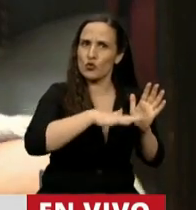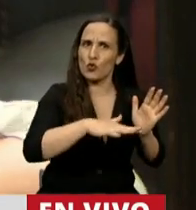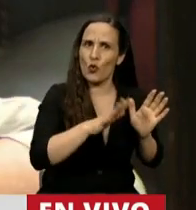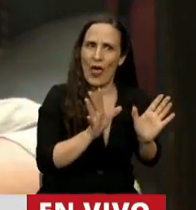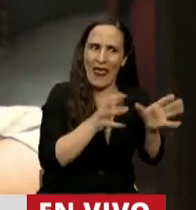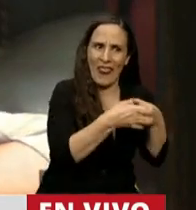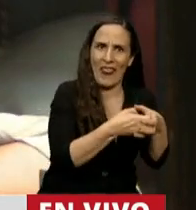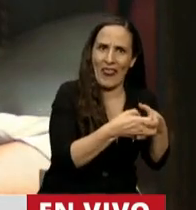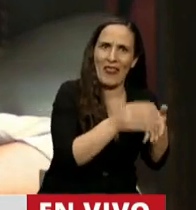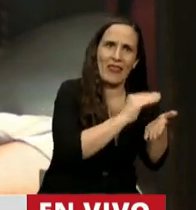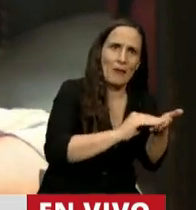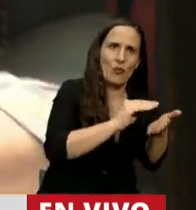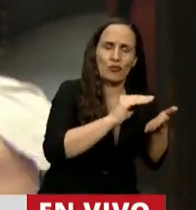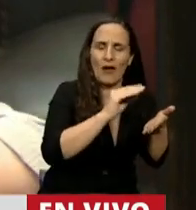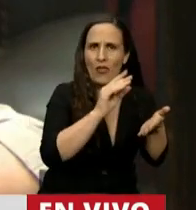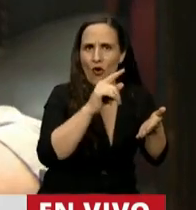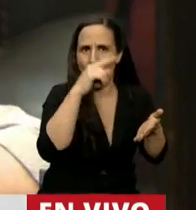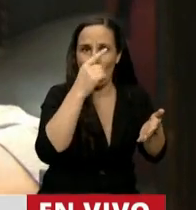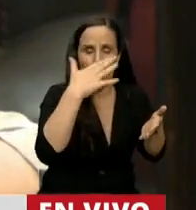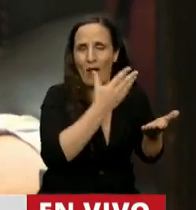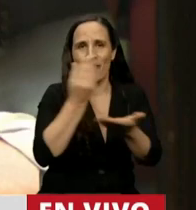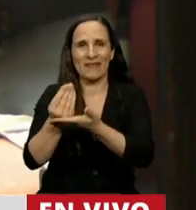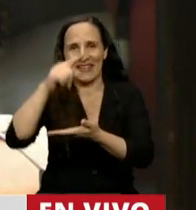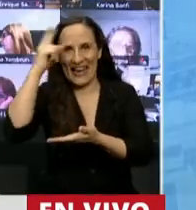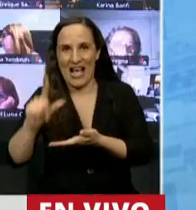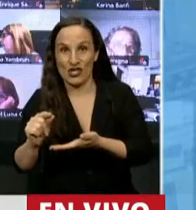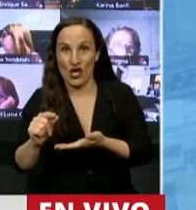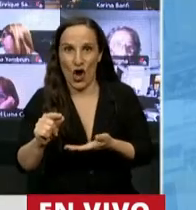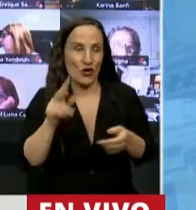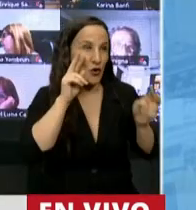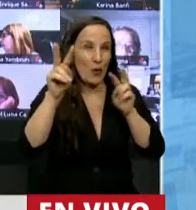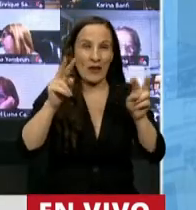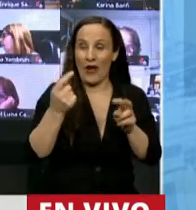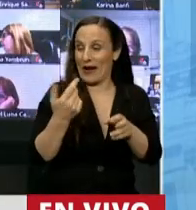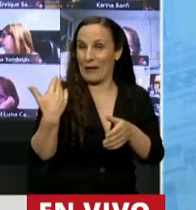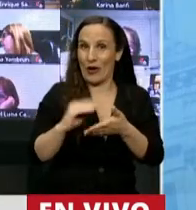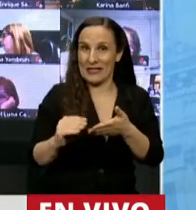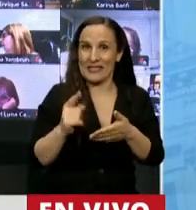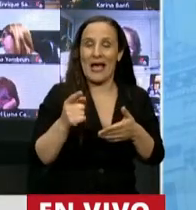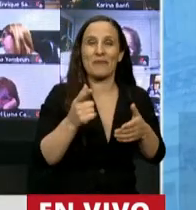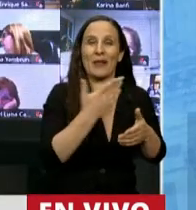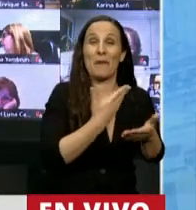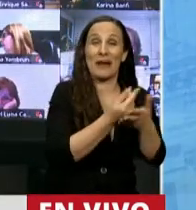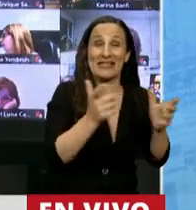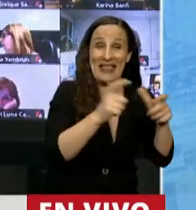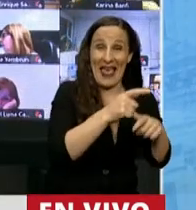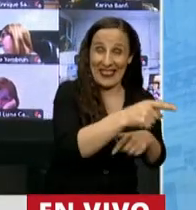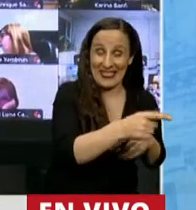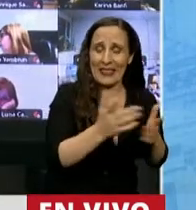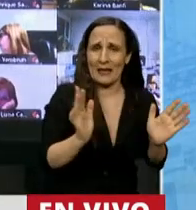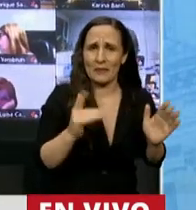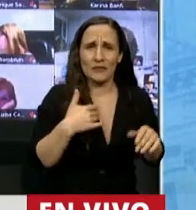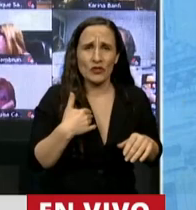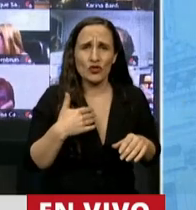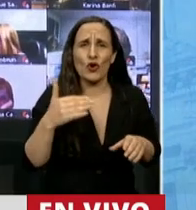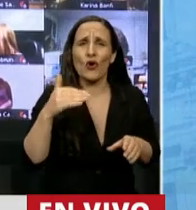semillero de diputados y diputadas nacionales, porque están muchos acá, el que acaba de hablar anteriormente, el presidente del bloque. Mire, a mí me han